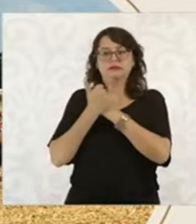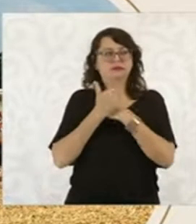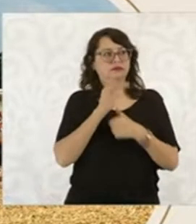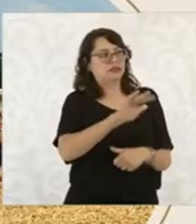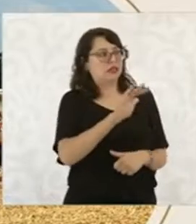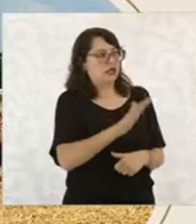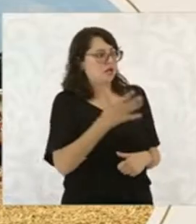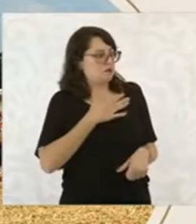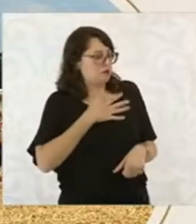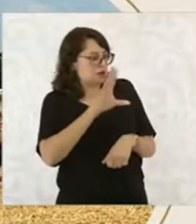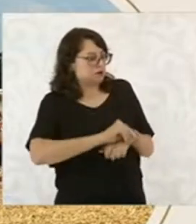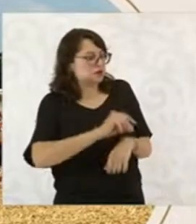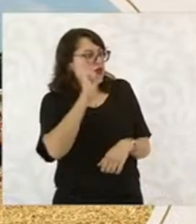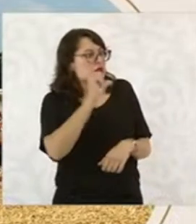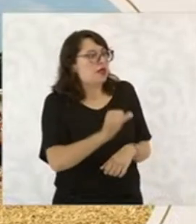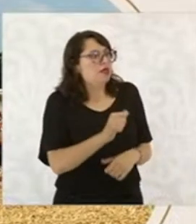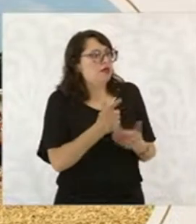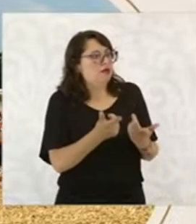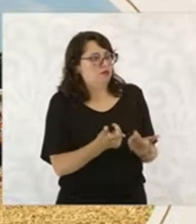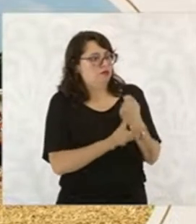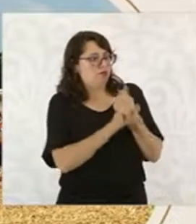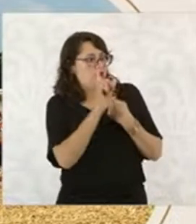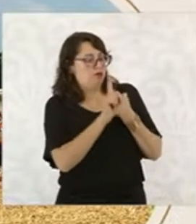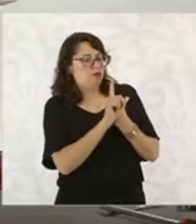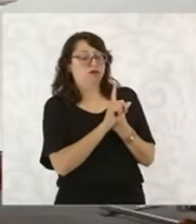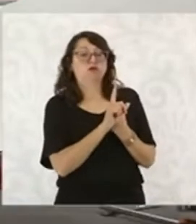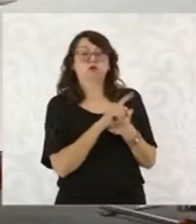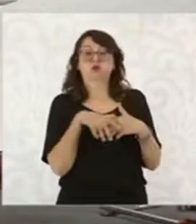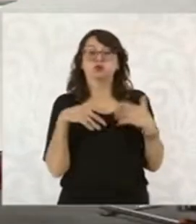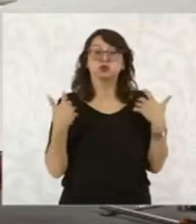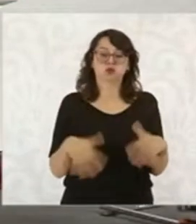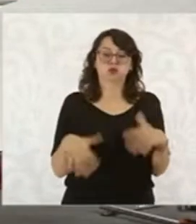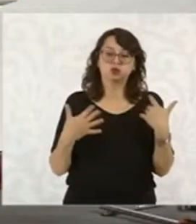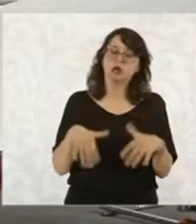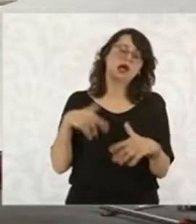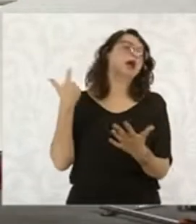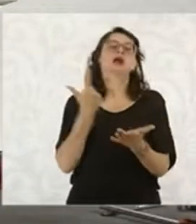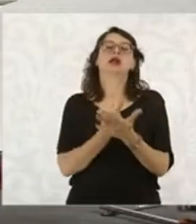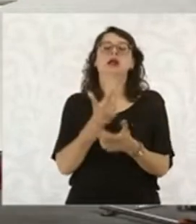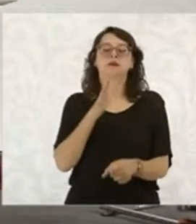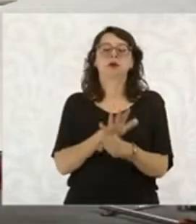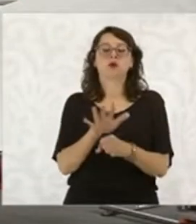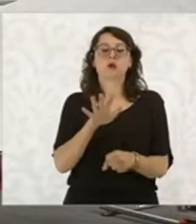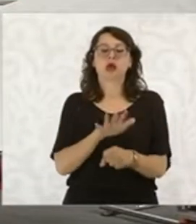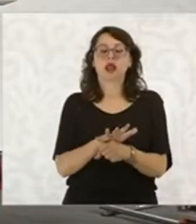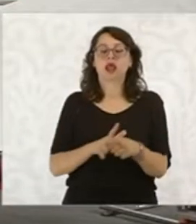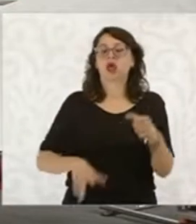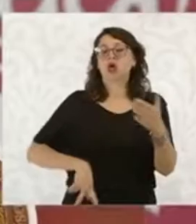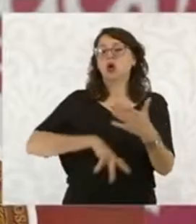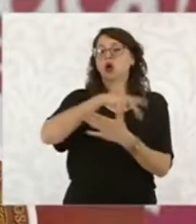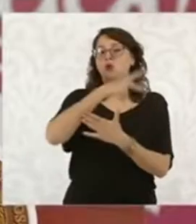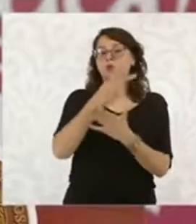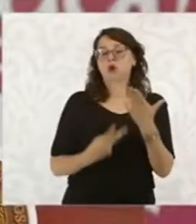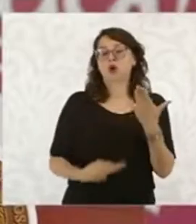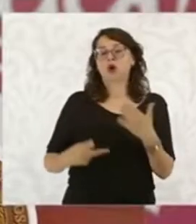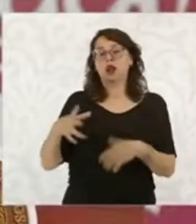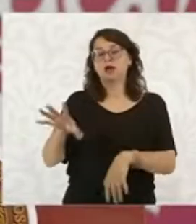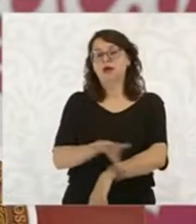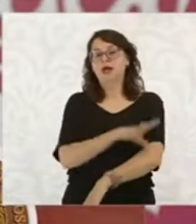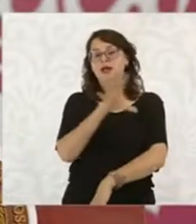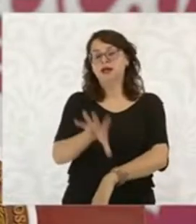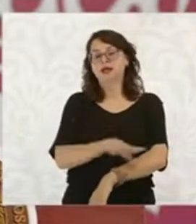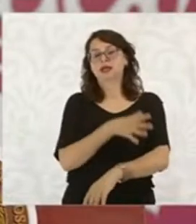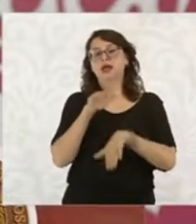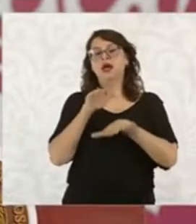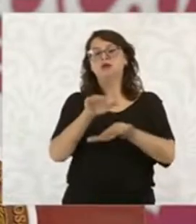con su título vigente. Uno de los casos más representativos es el relativo al Programa Especial de Energía para el Campo en materia de